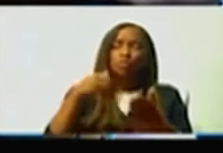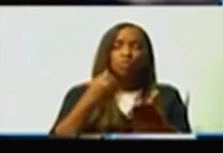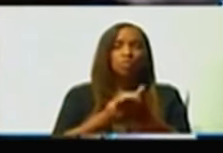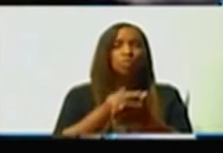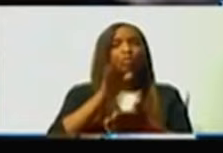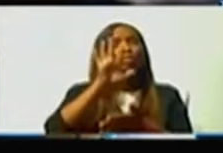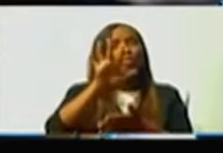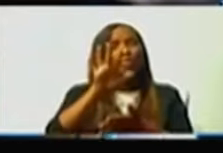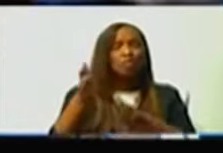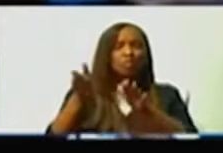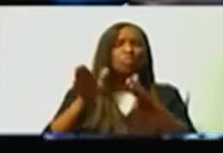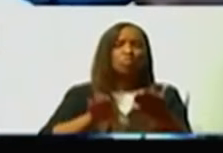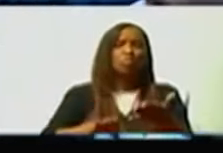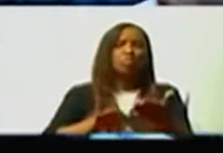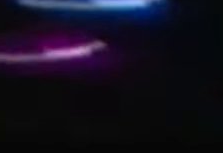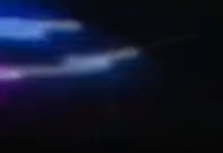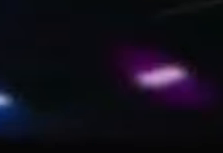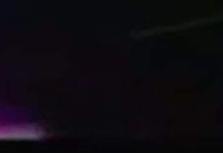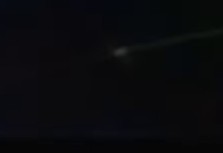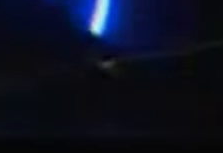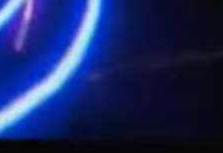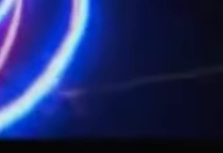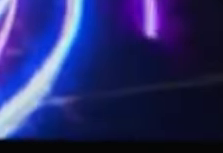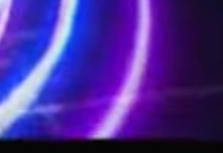bendiga, presidente.